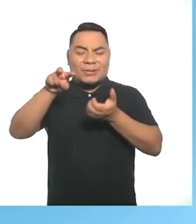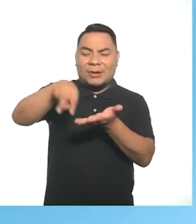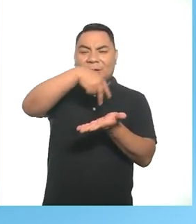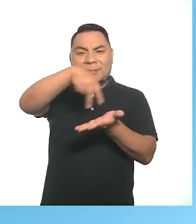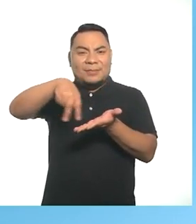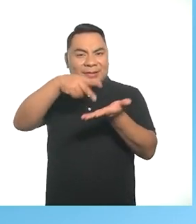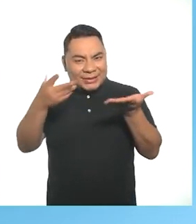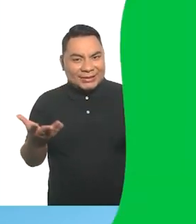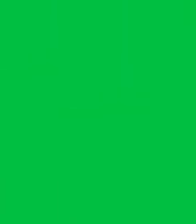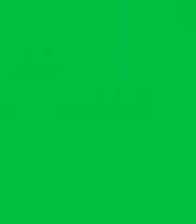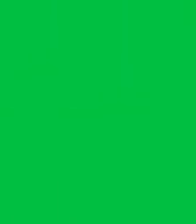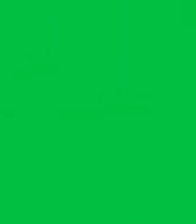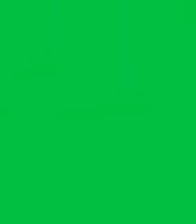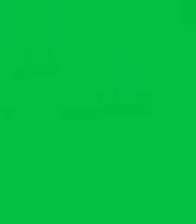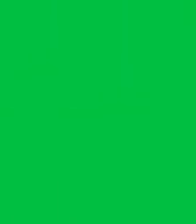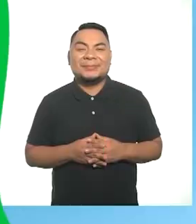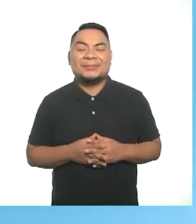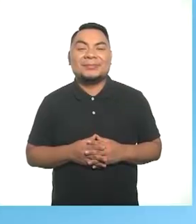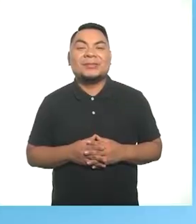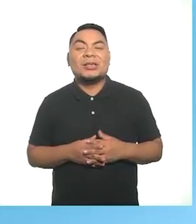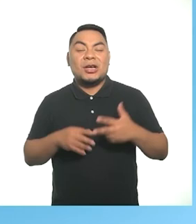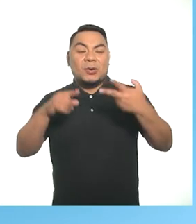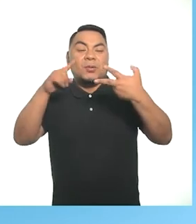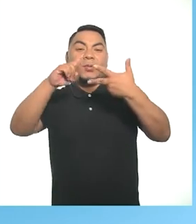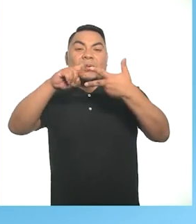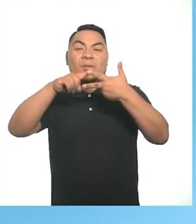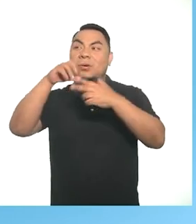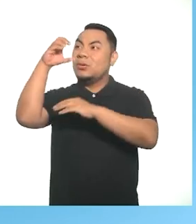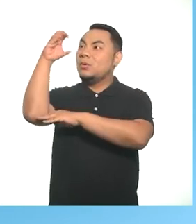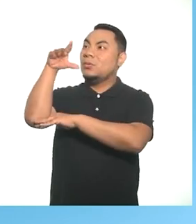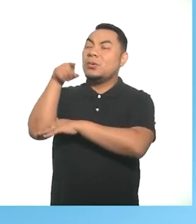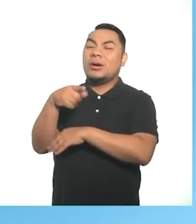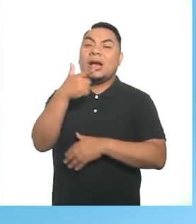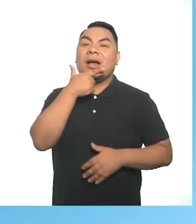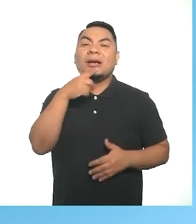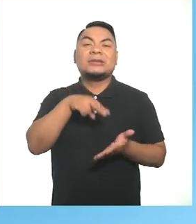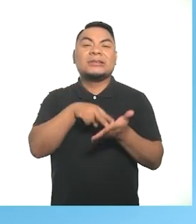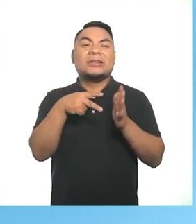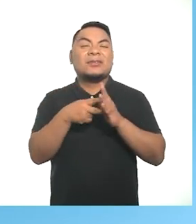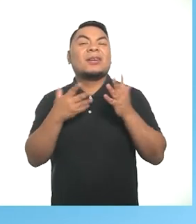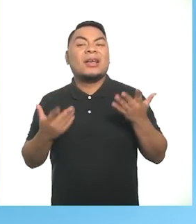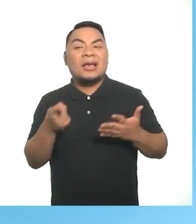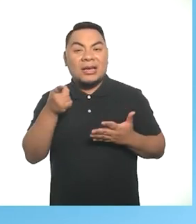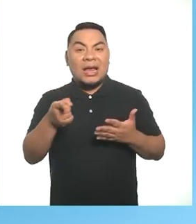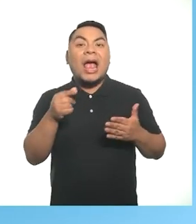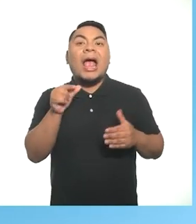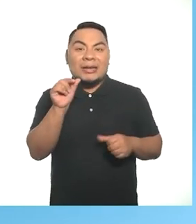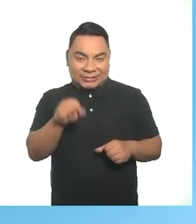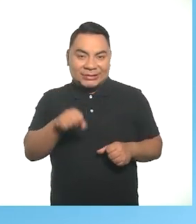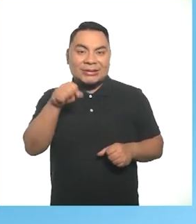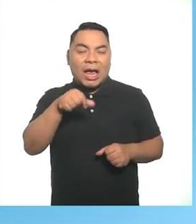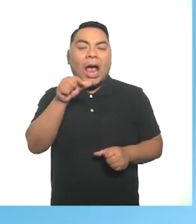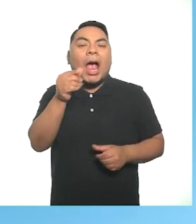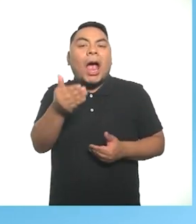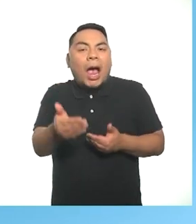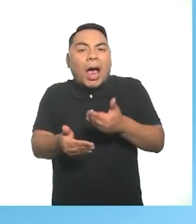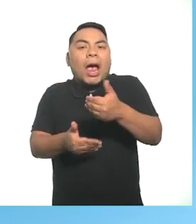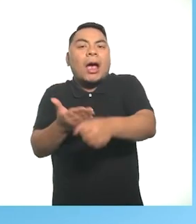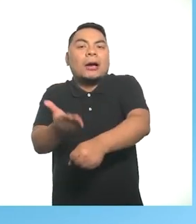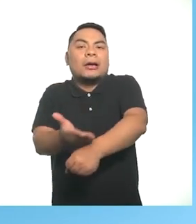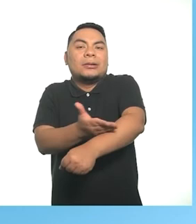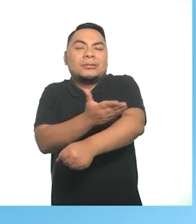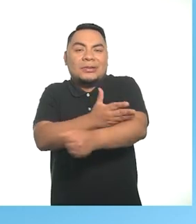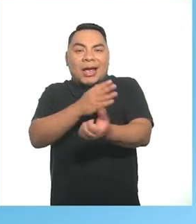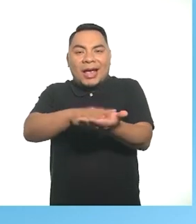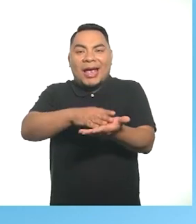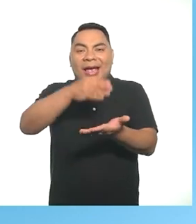divertido bailar. La luz del semáforo en ámbar significa que están avanzando en el proceso